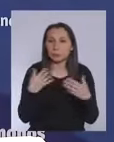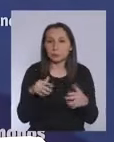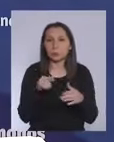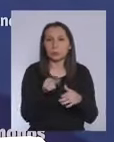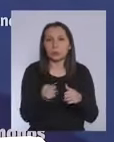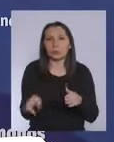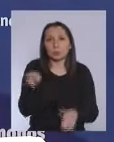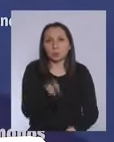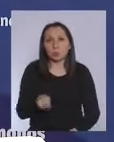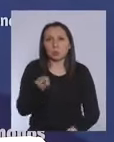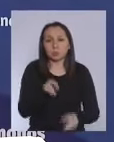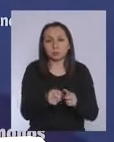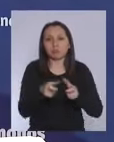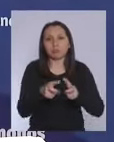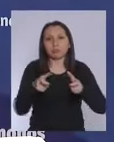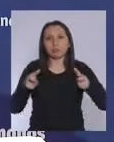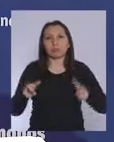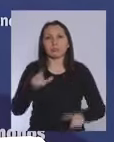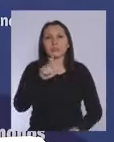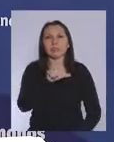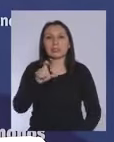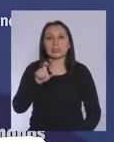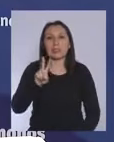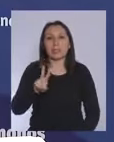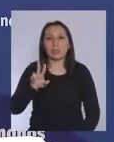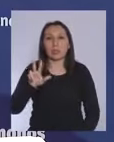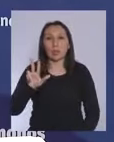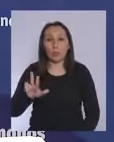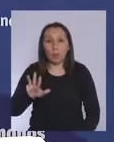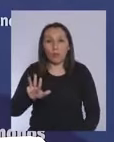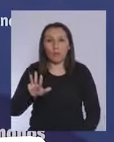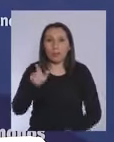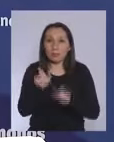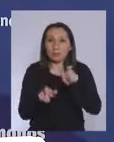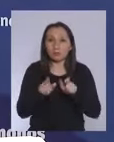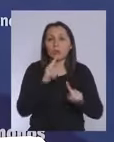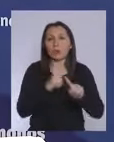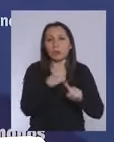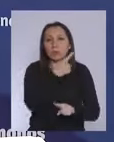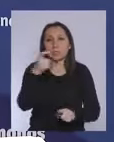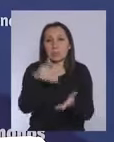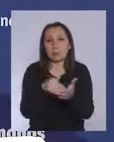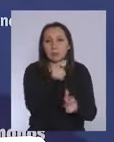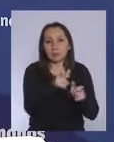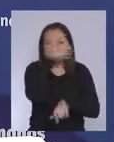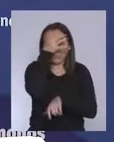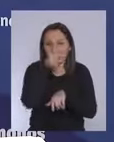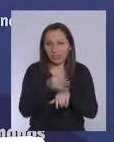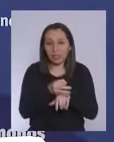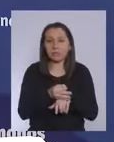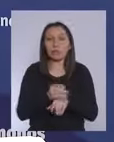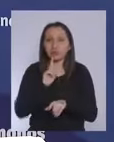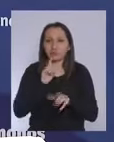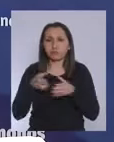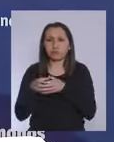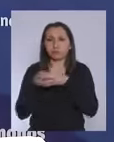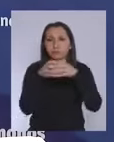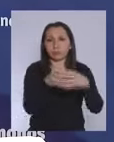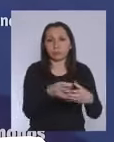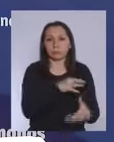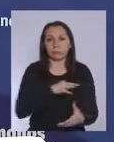tasa de incidencia de 729 casos por 100.000 habitantes tenemos un equipo del